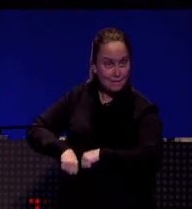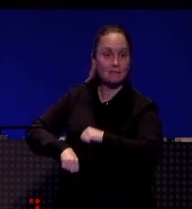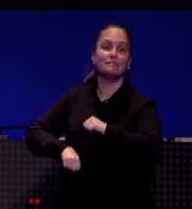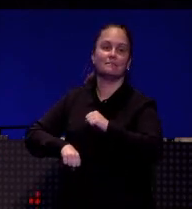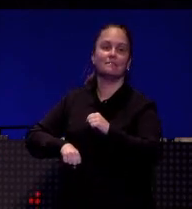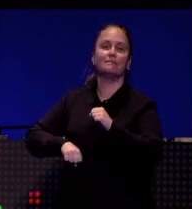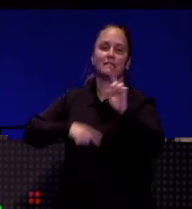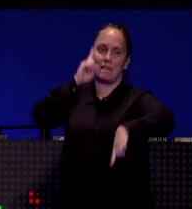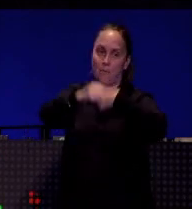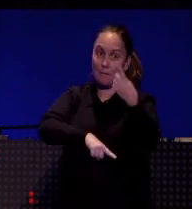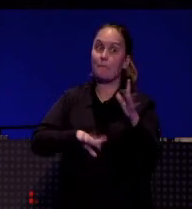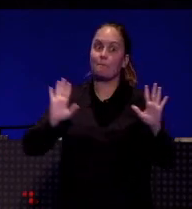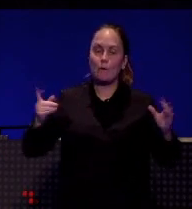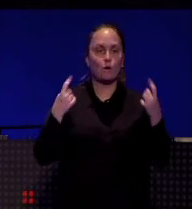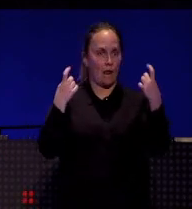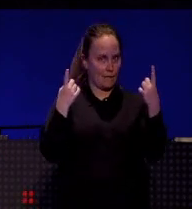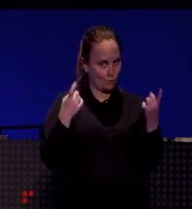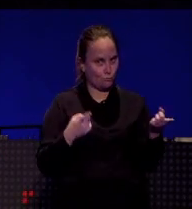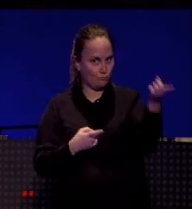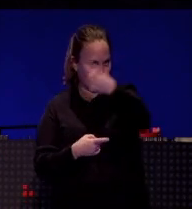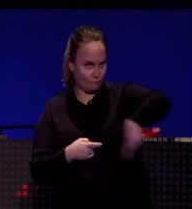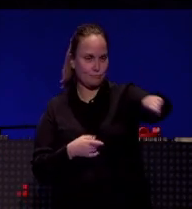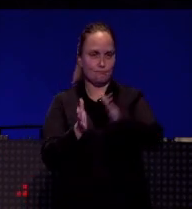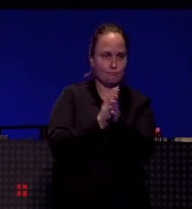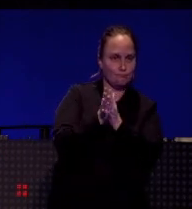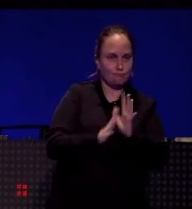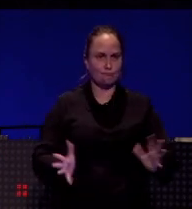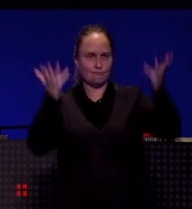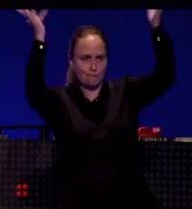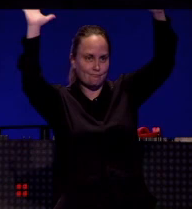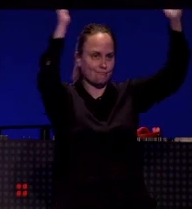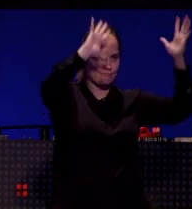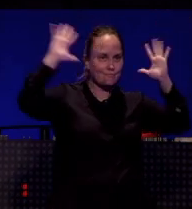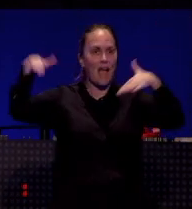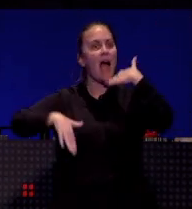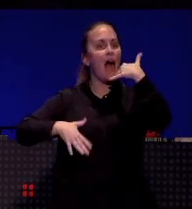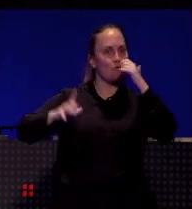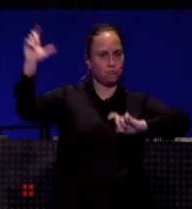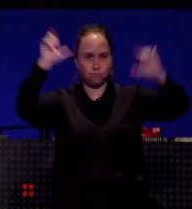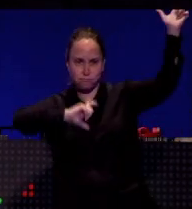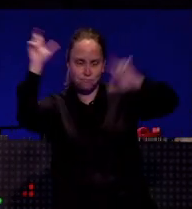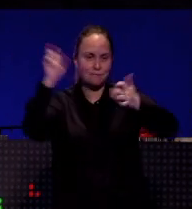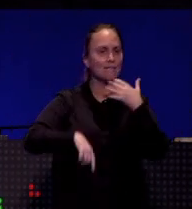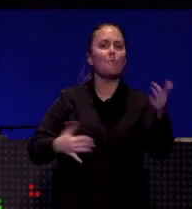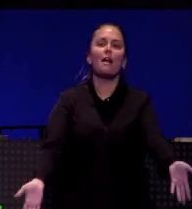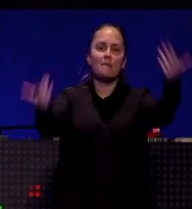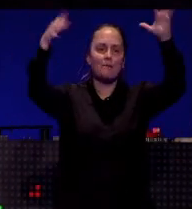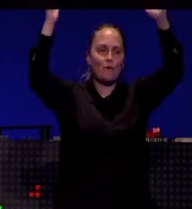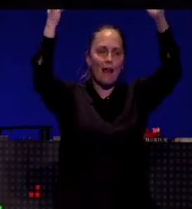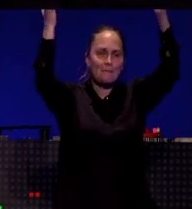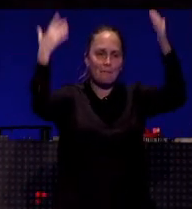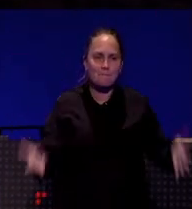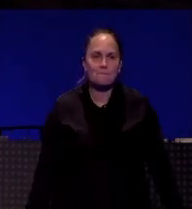conmigo pero necesito que aquí necesito jaleo que levantéis las manos o que hagáis algo es si no venga manos arriba